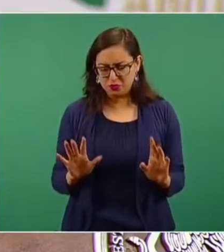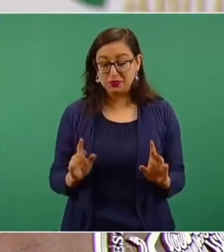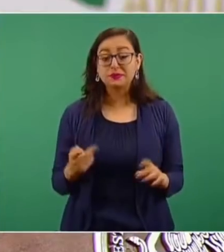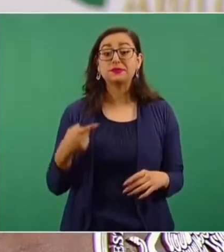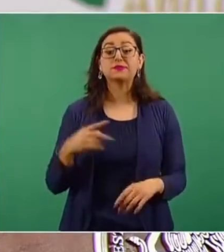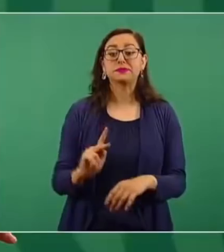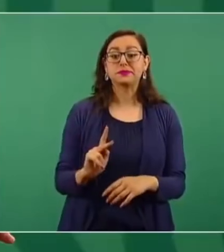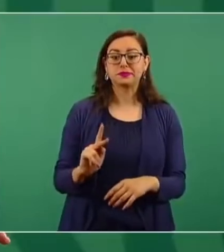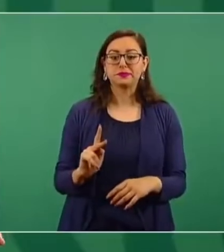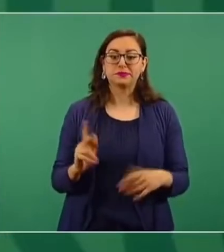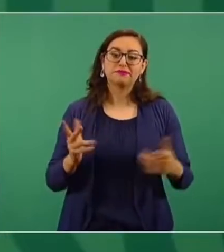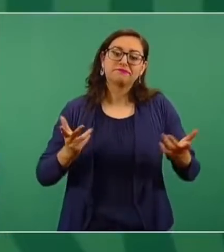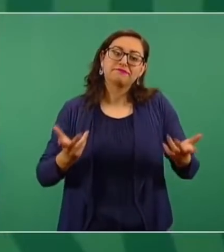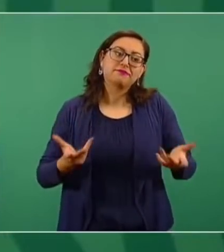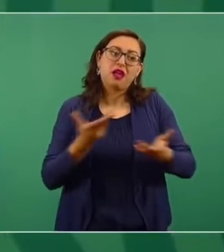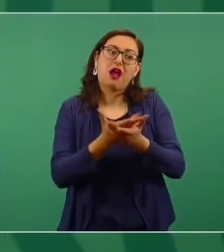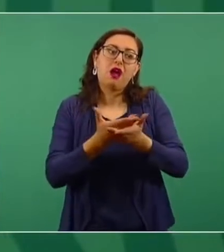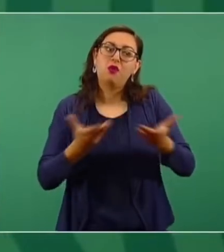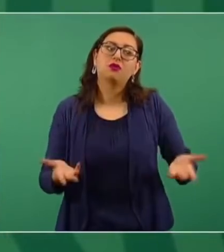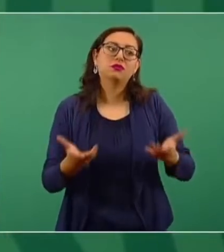pero ya cambiaron